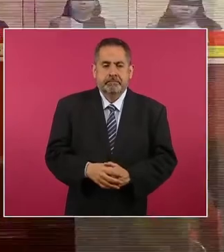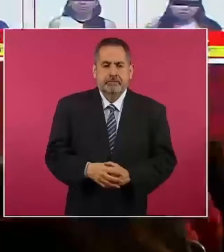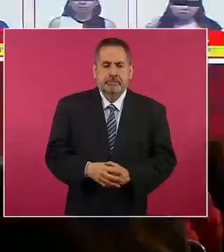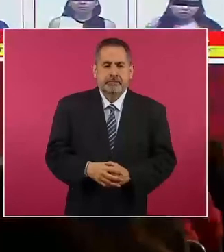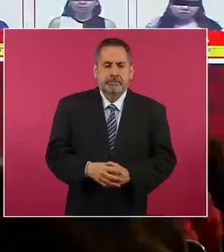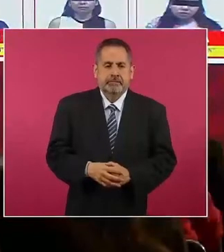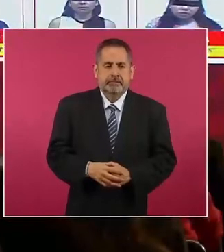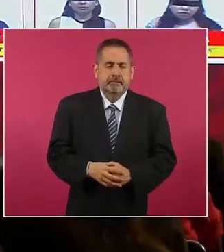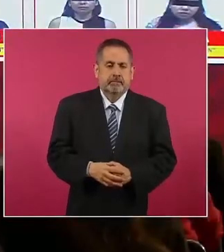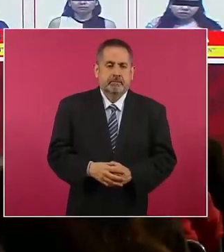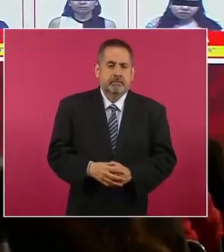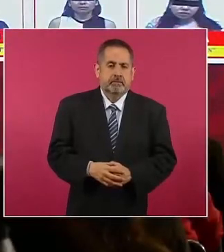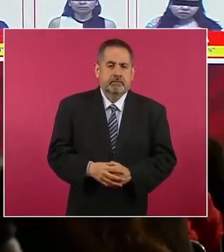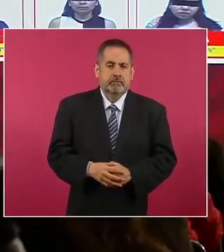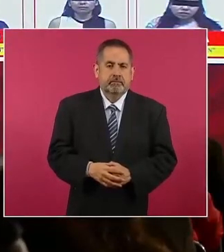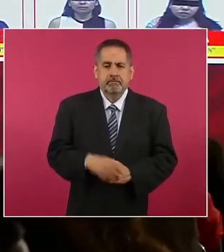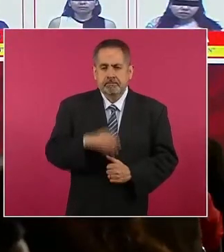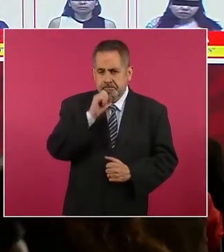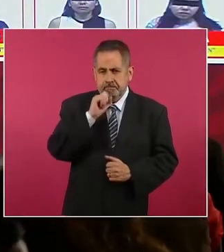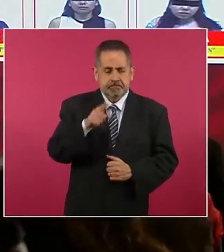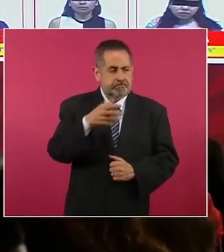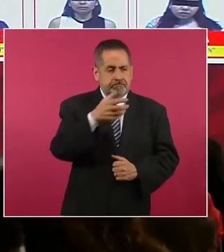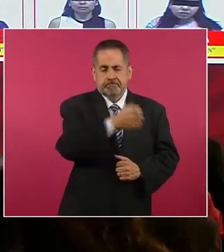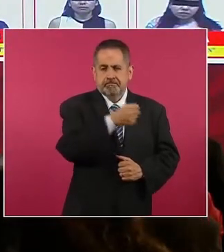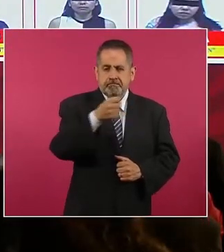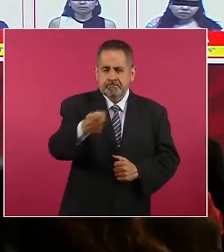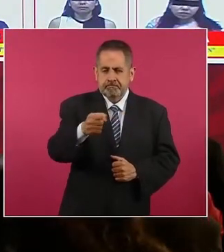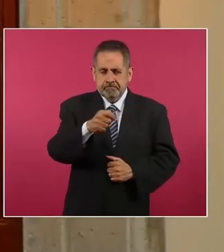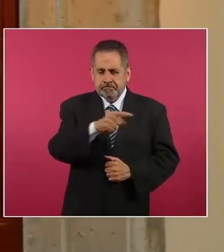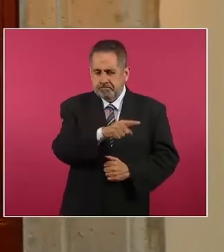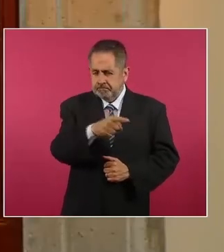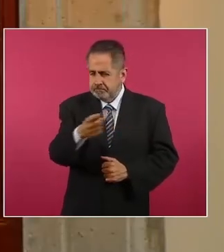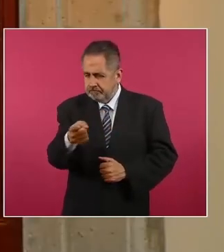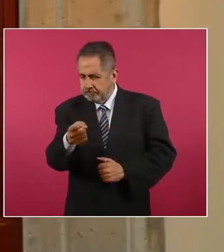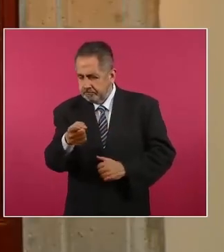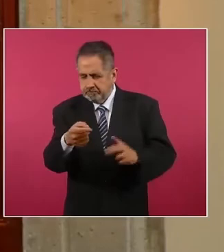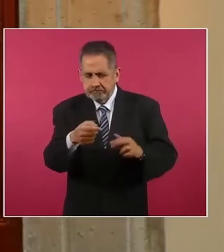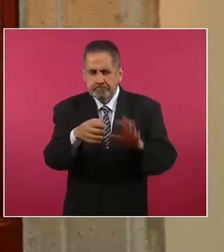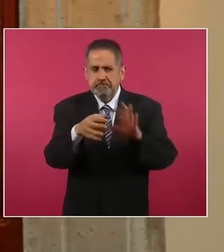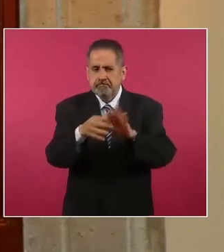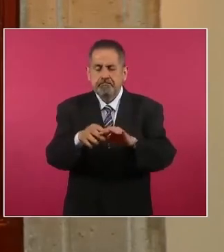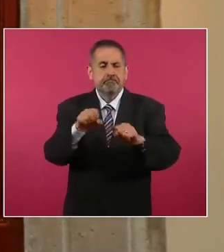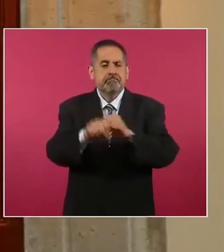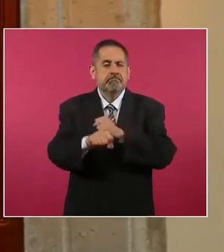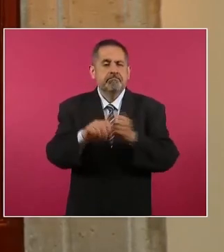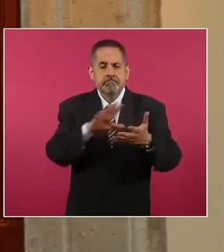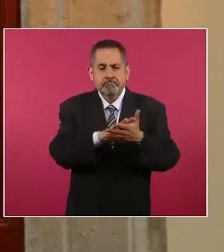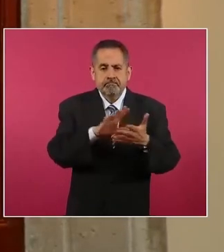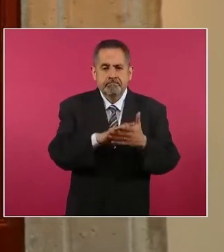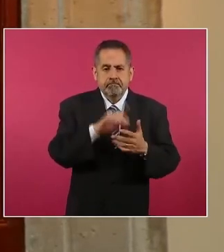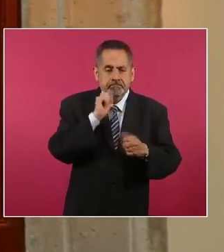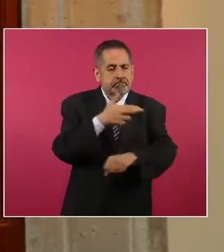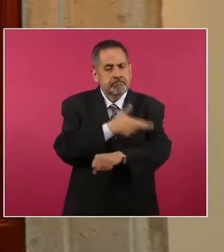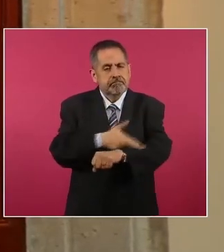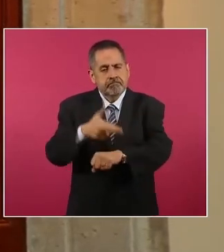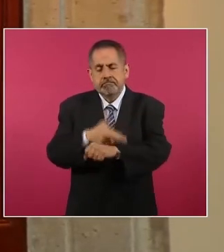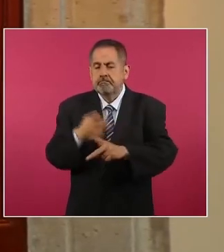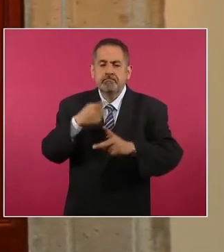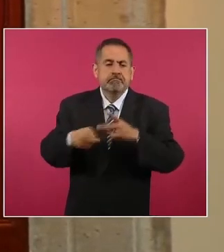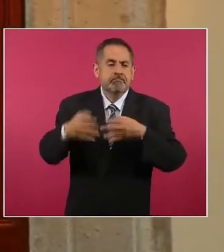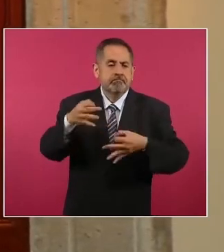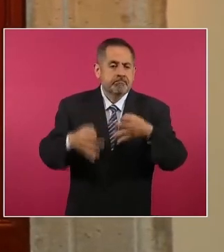relevantes, que es parte del combate a la impunidad, es decir, no sólo a la detención, sino que se sujeten a proceso penal.